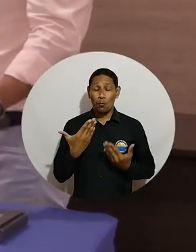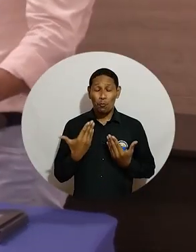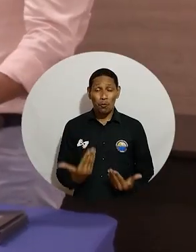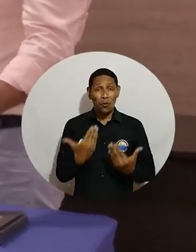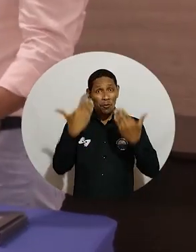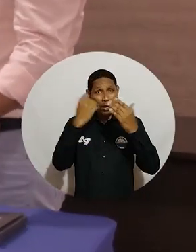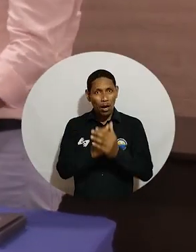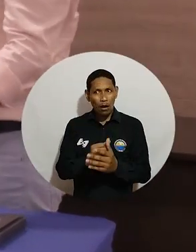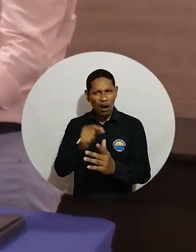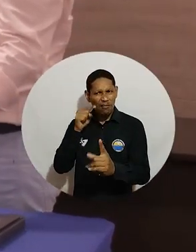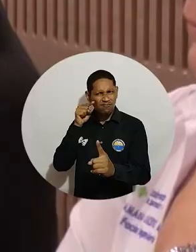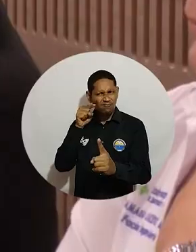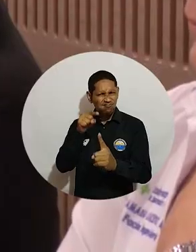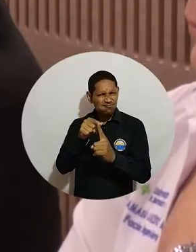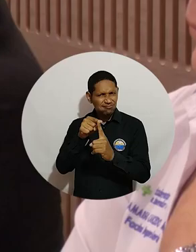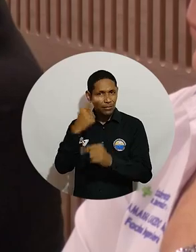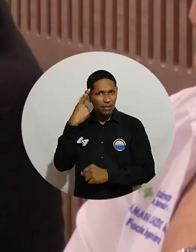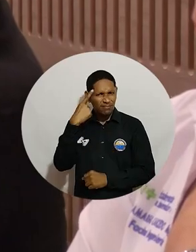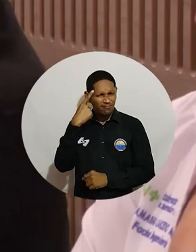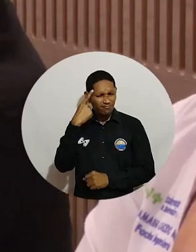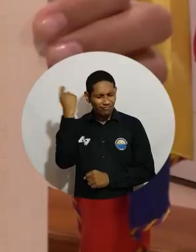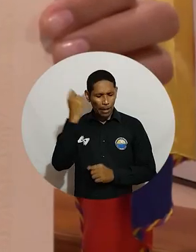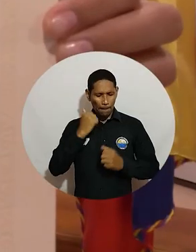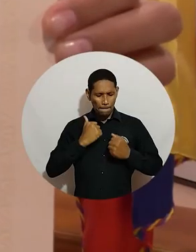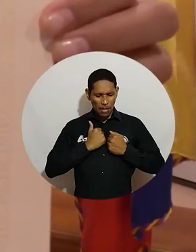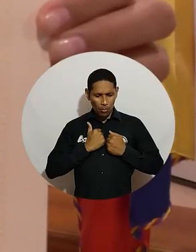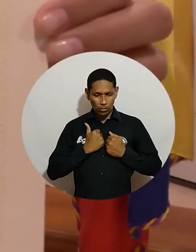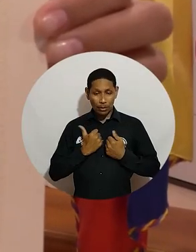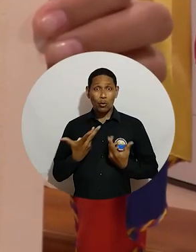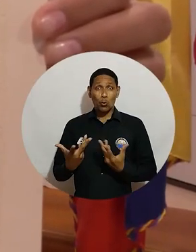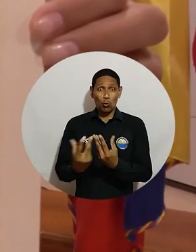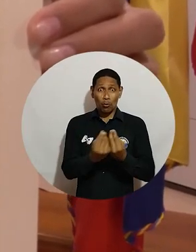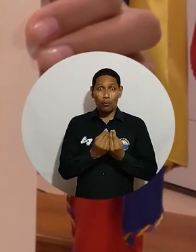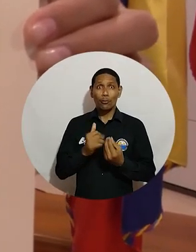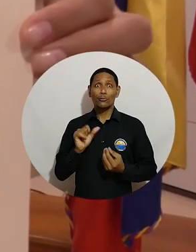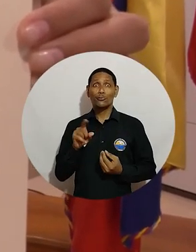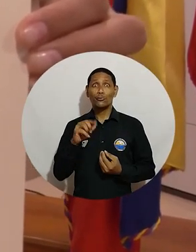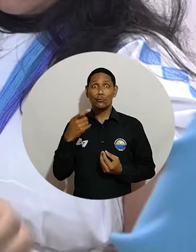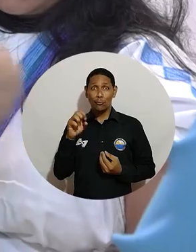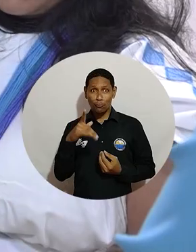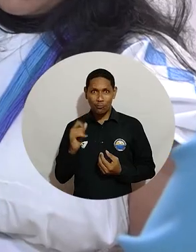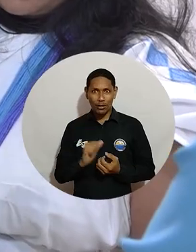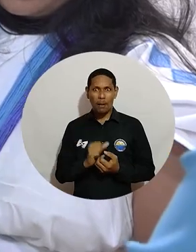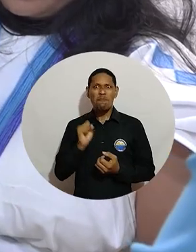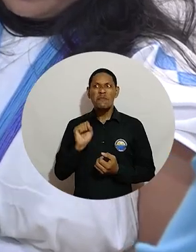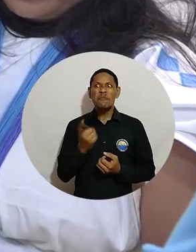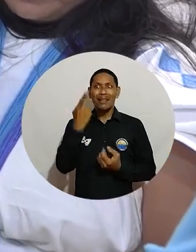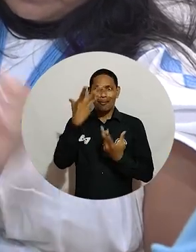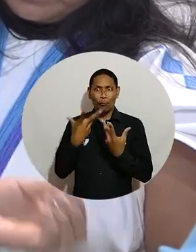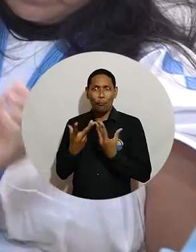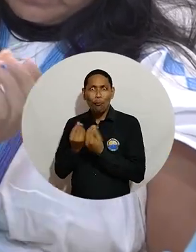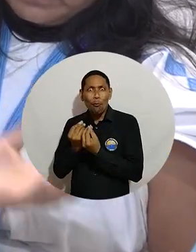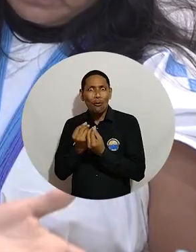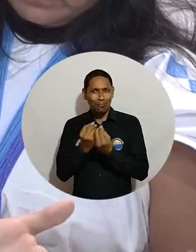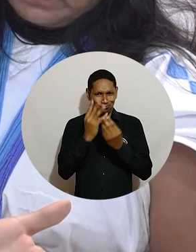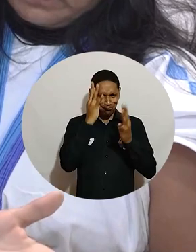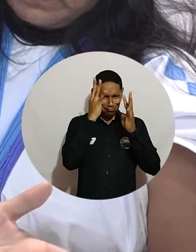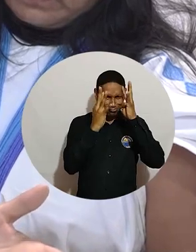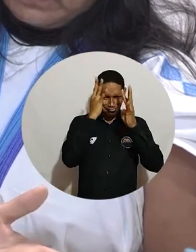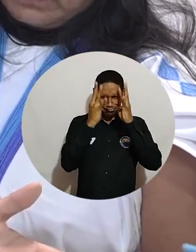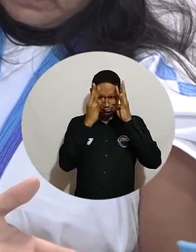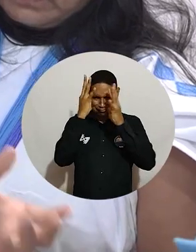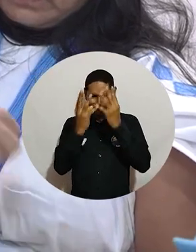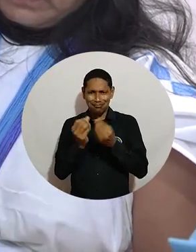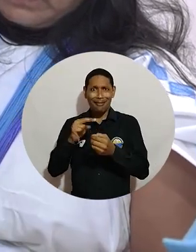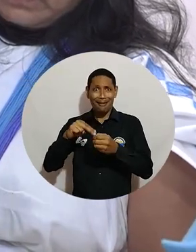Esto es una gran apuesta, esto es un reto tanto personal como para el colectivo Yosocuy. Es la primera casa productora de la comunidad